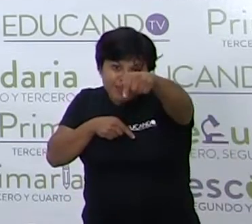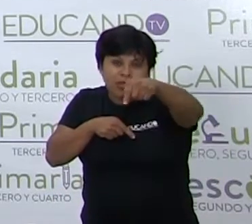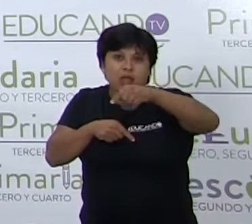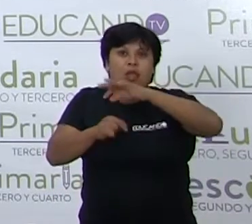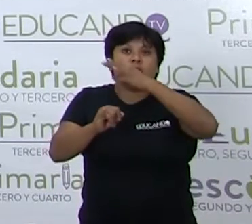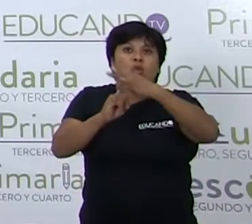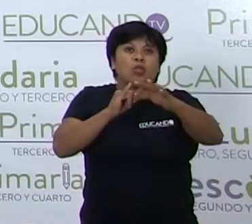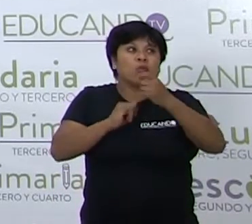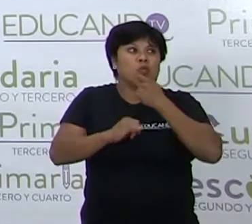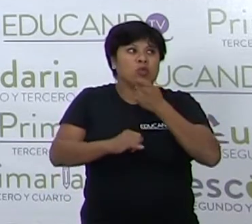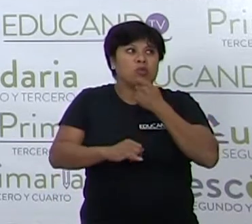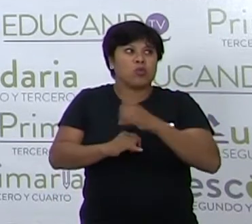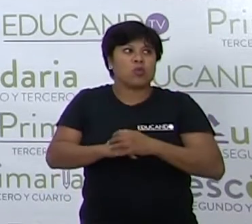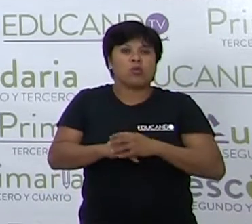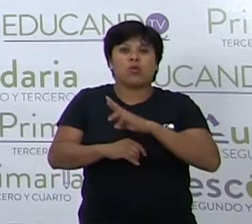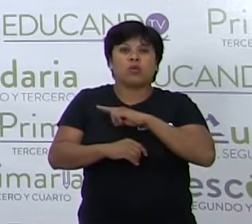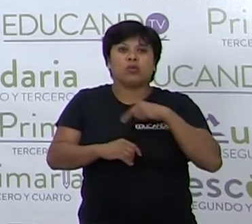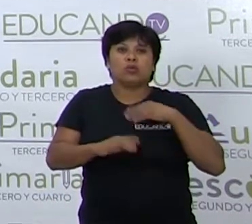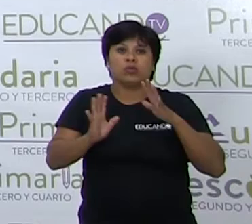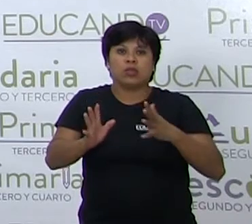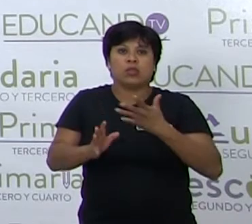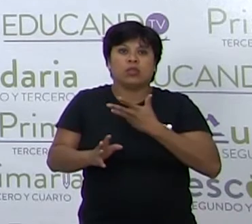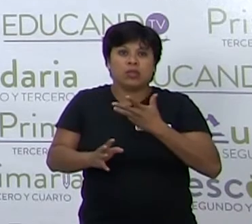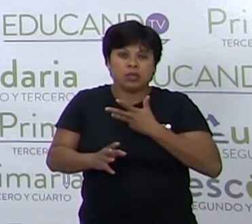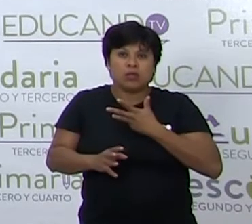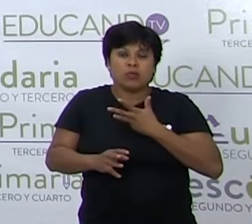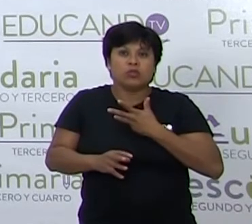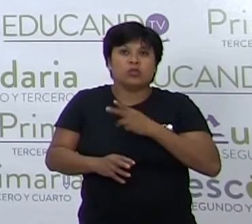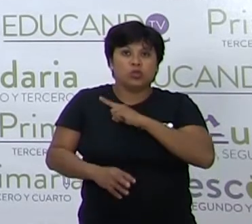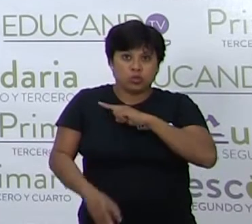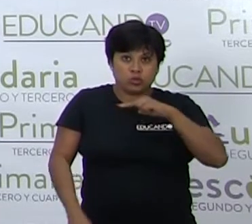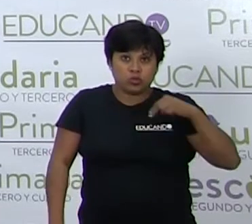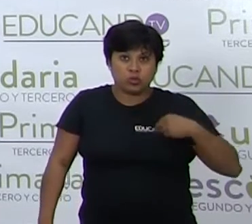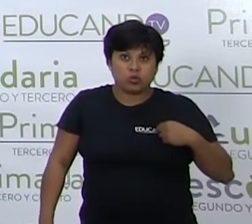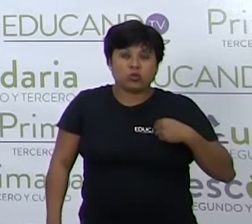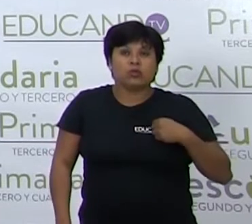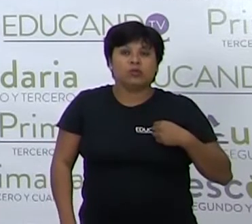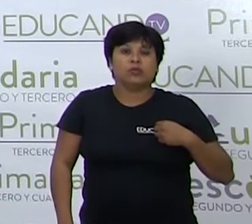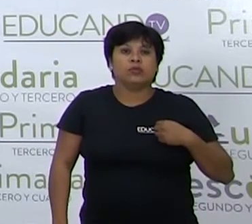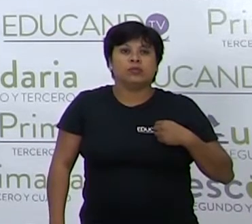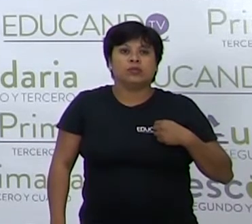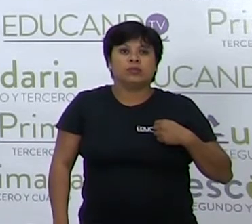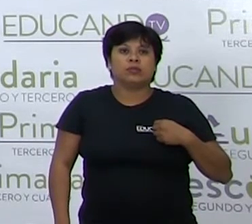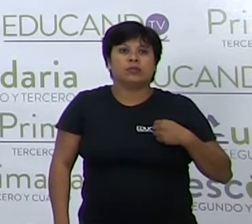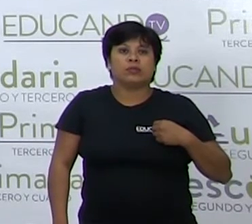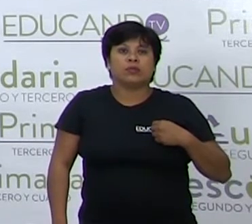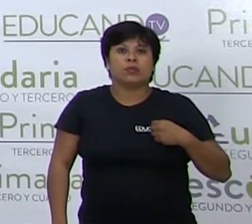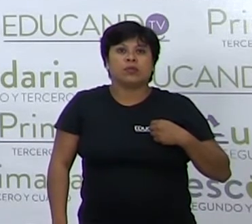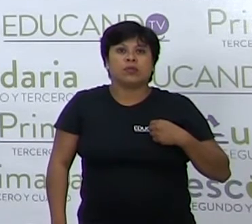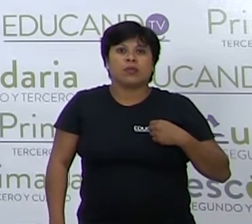niño. Ya tenemos nosotros el